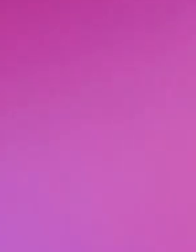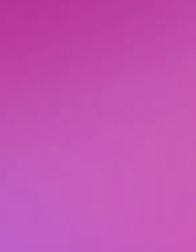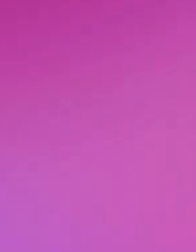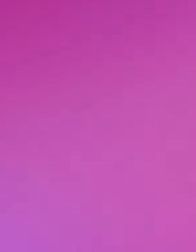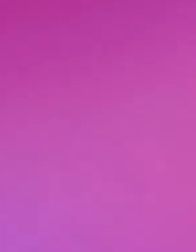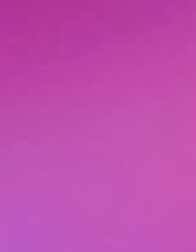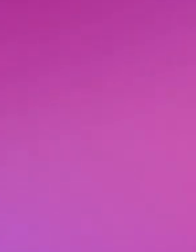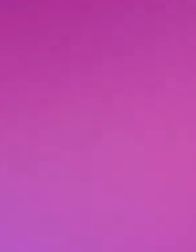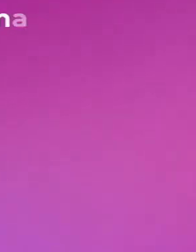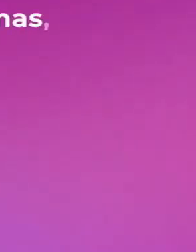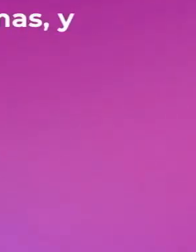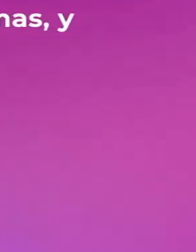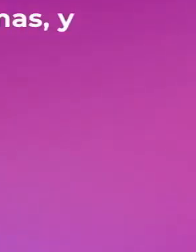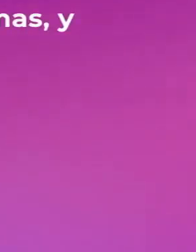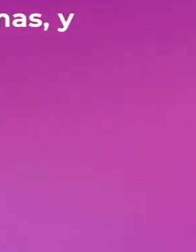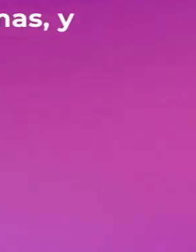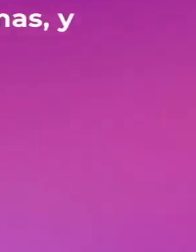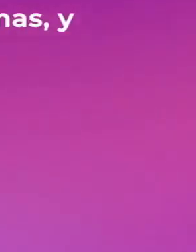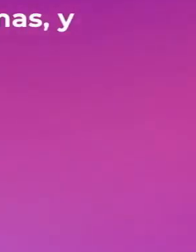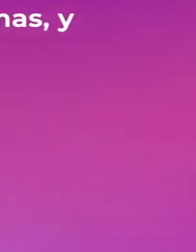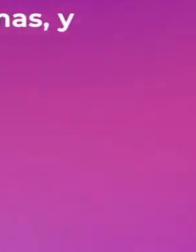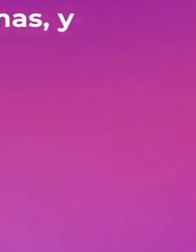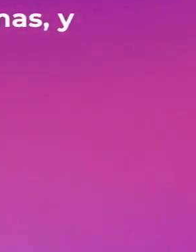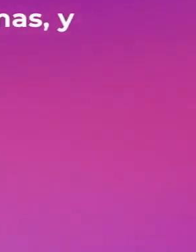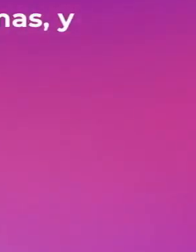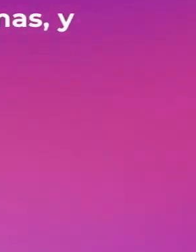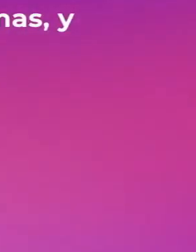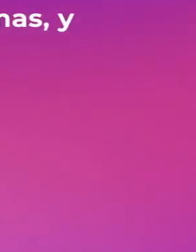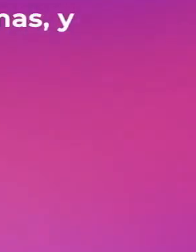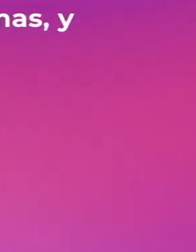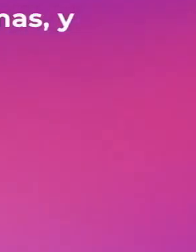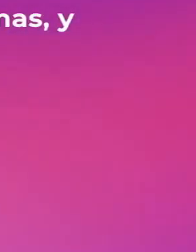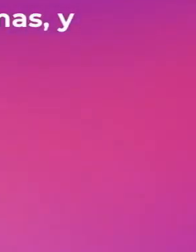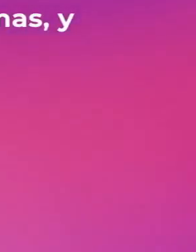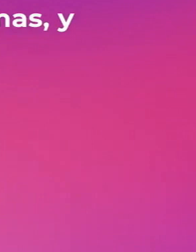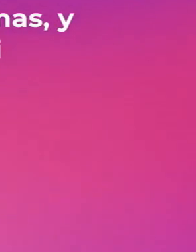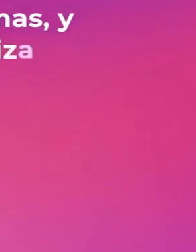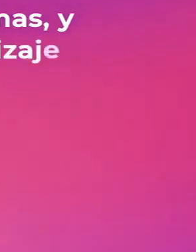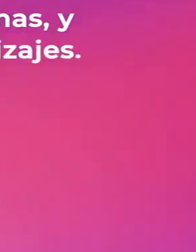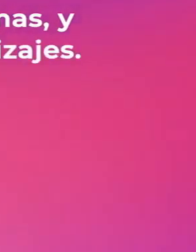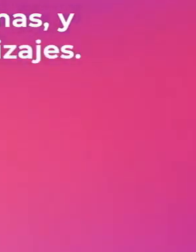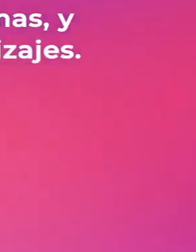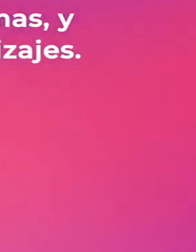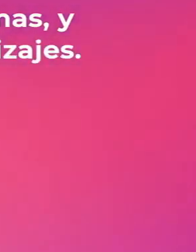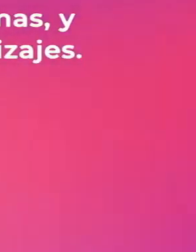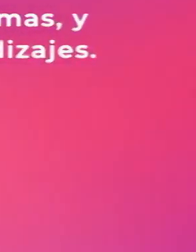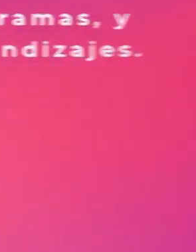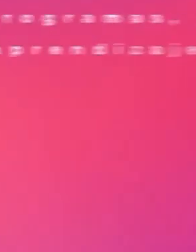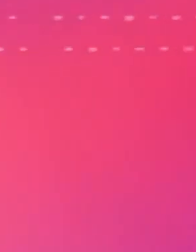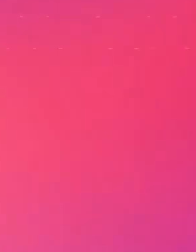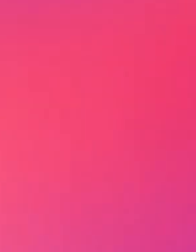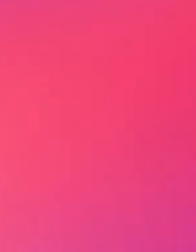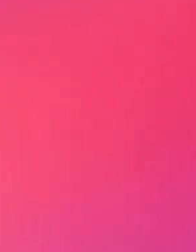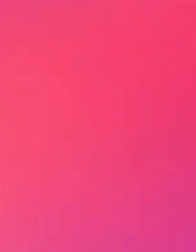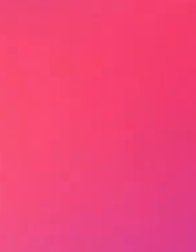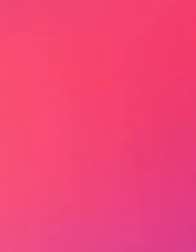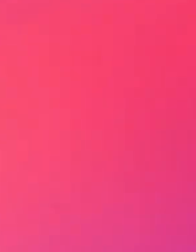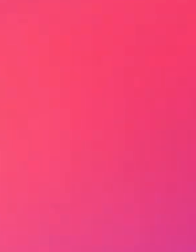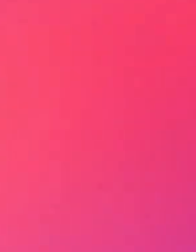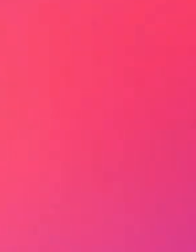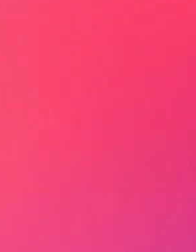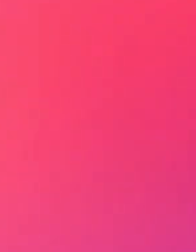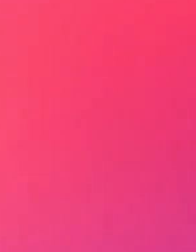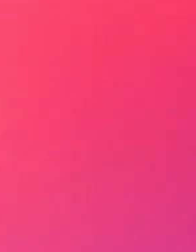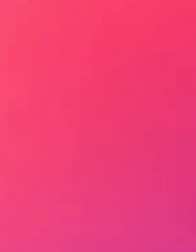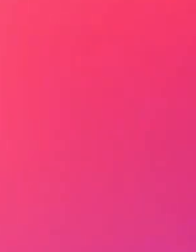aprendeencasa.cep.gov.mx, en donde podrás ver nuevamente los videos de los programas y además encontrarás actividades para fortalecer tus